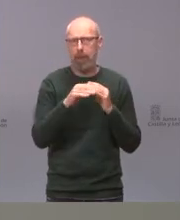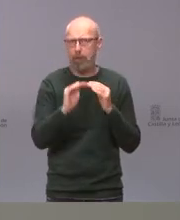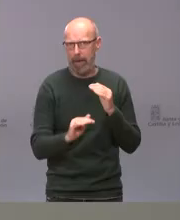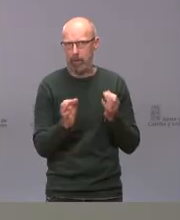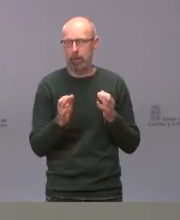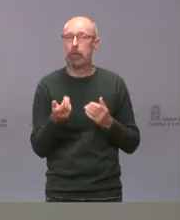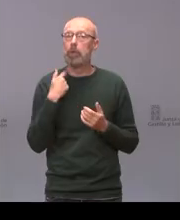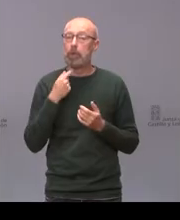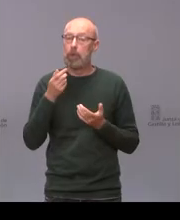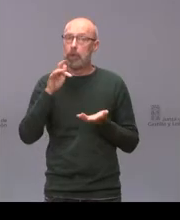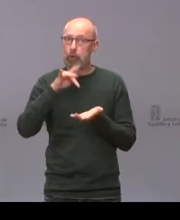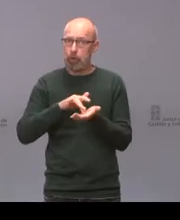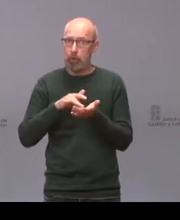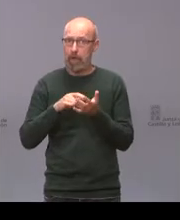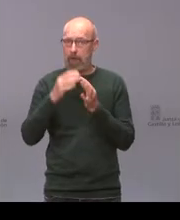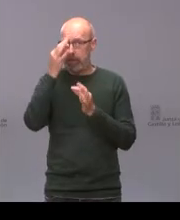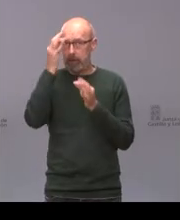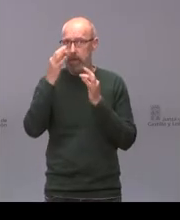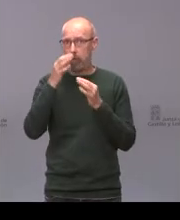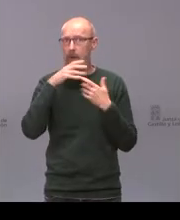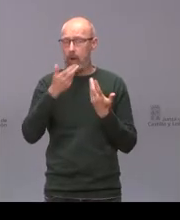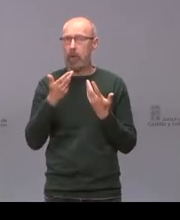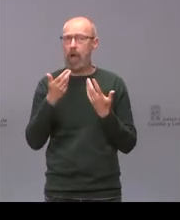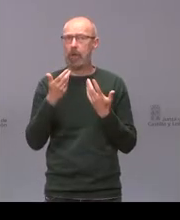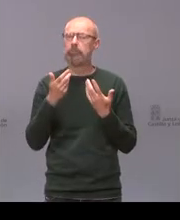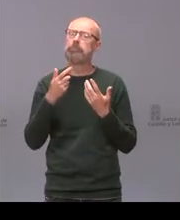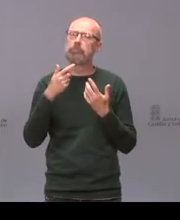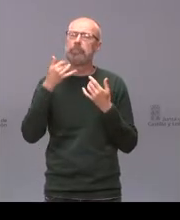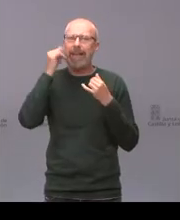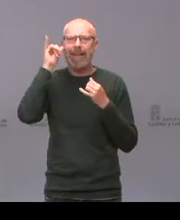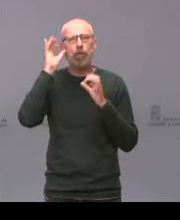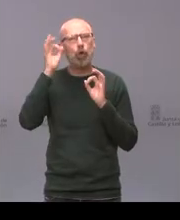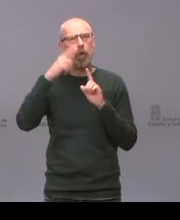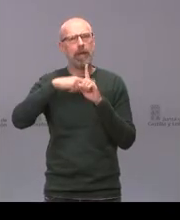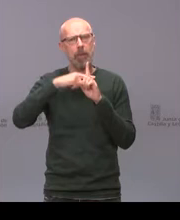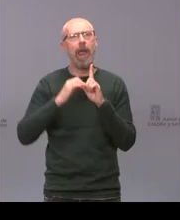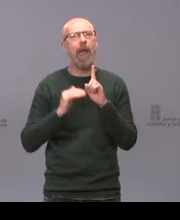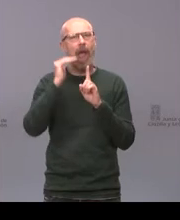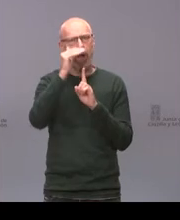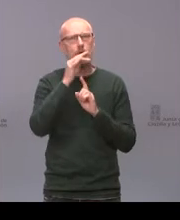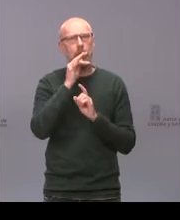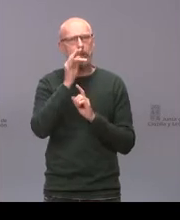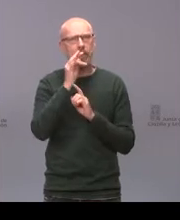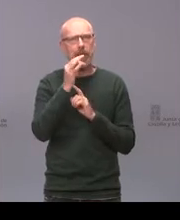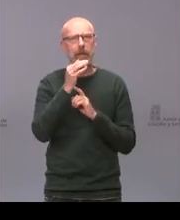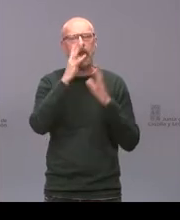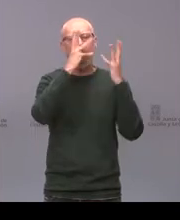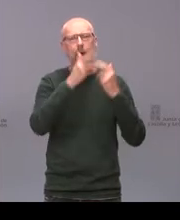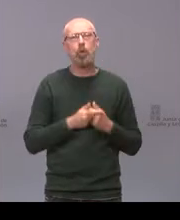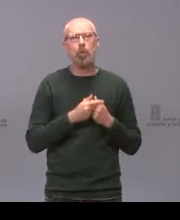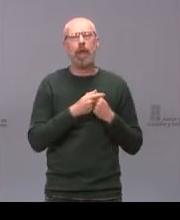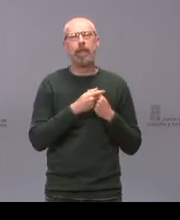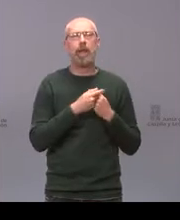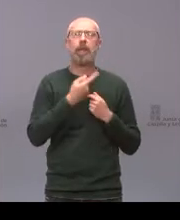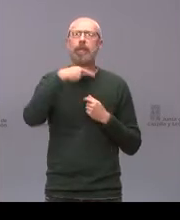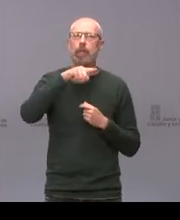en nuestra comunidad a día de hoy seguimos en un riesgo alto a nivel global, con una incidencia acumulada de 151 por 100.000